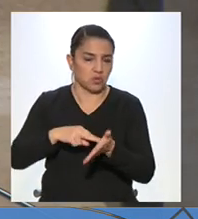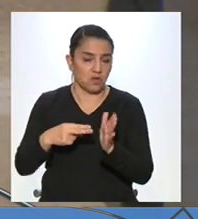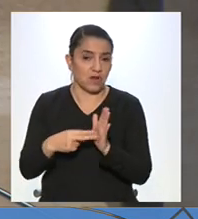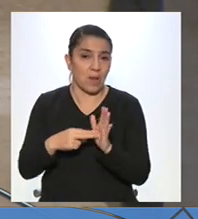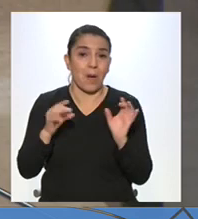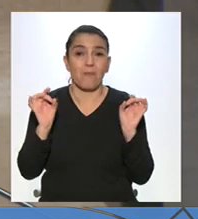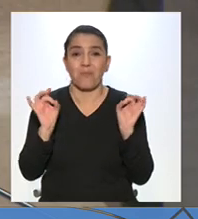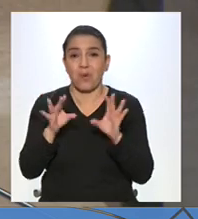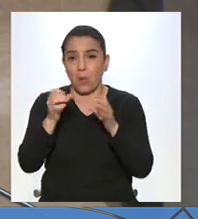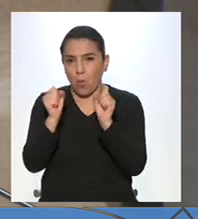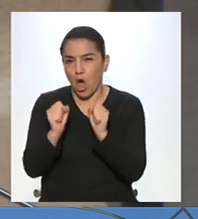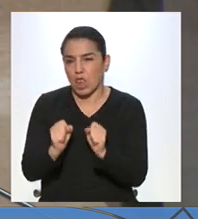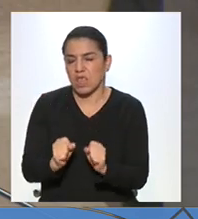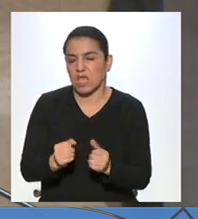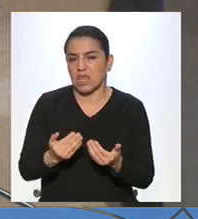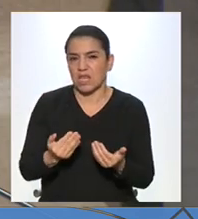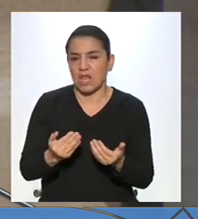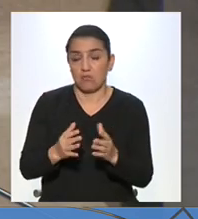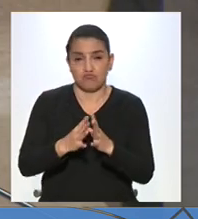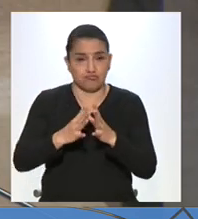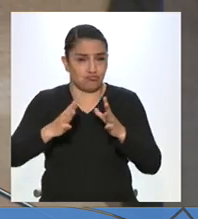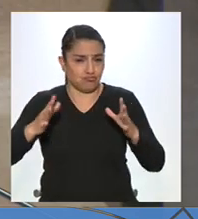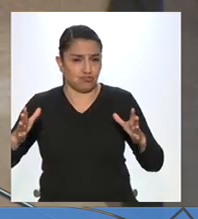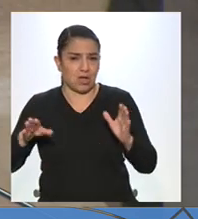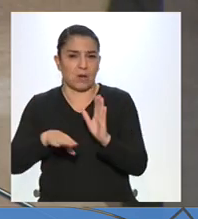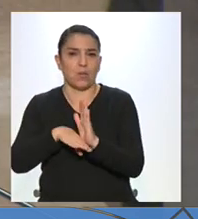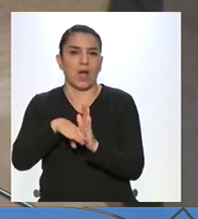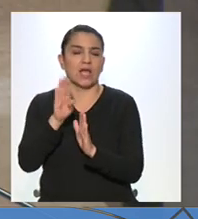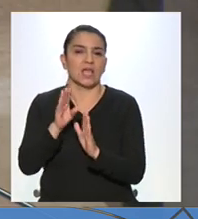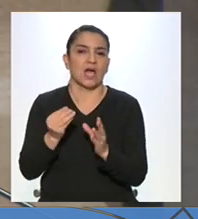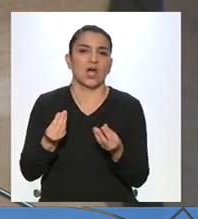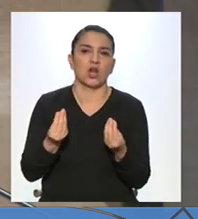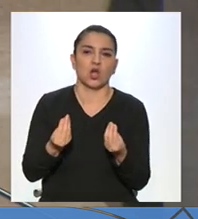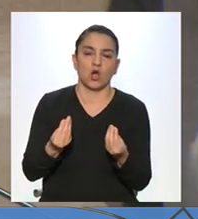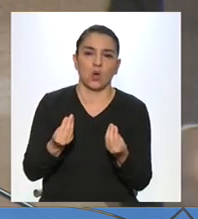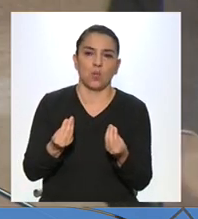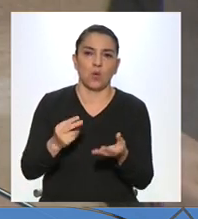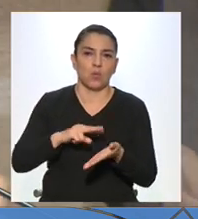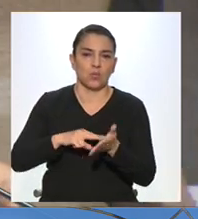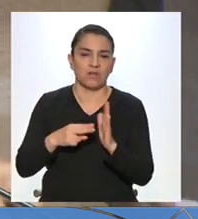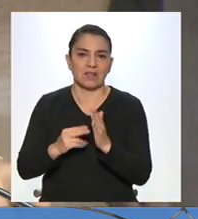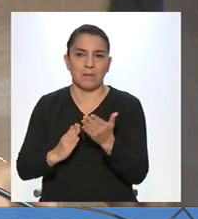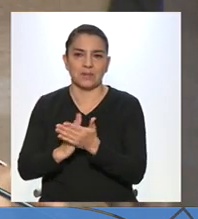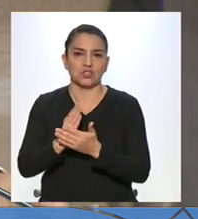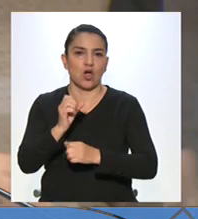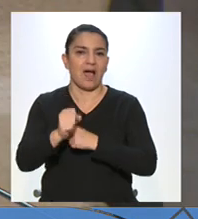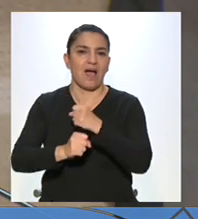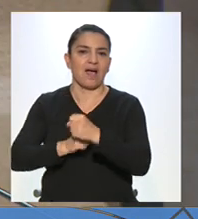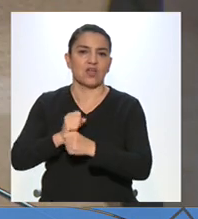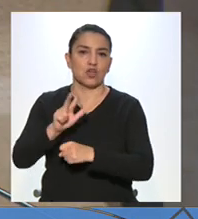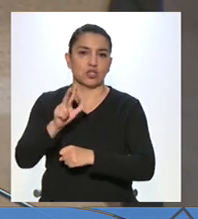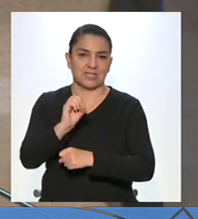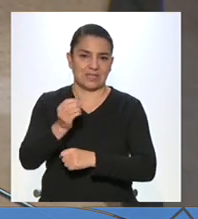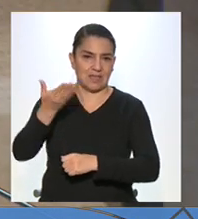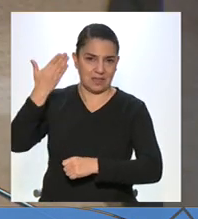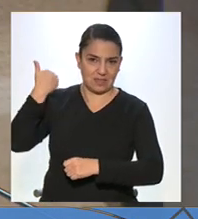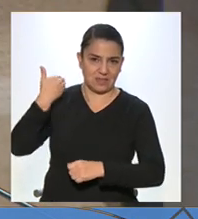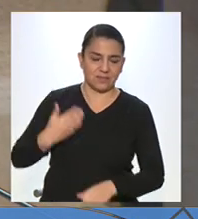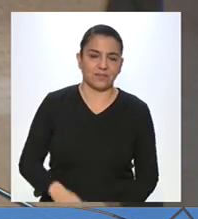sido tan grande o mayor como la crisis de comienzos de los años 80.